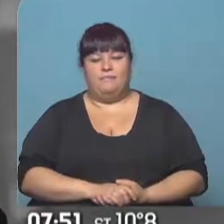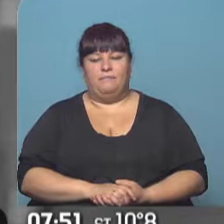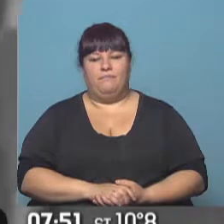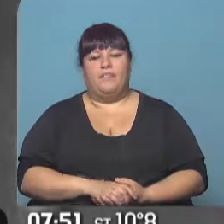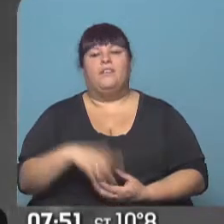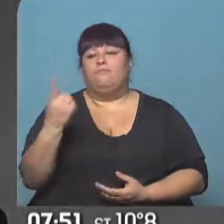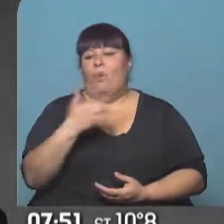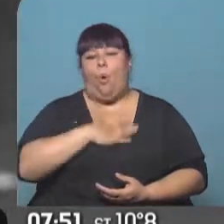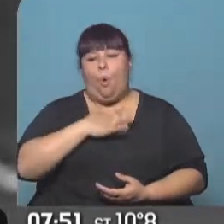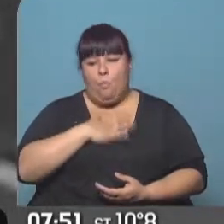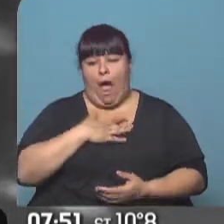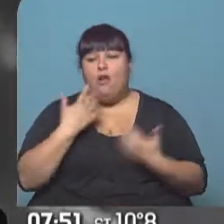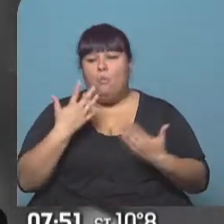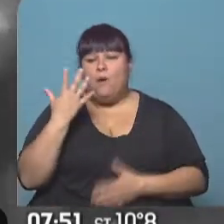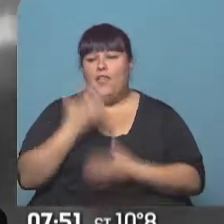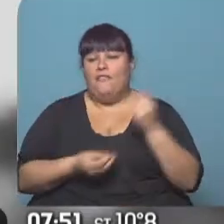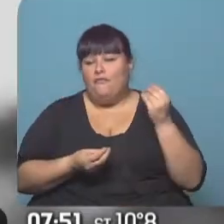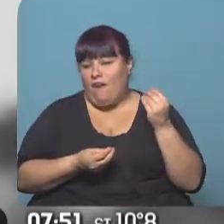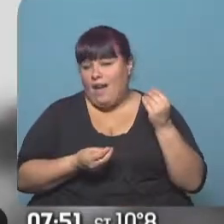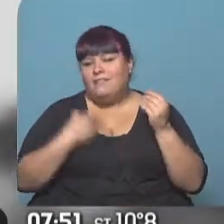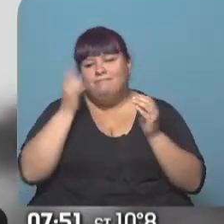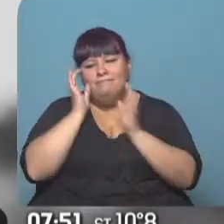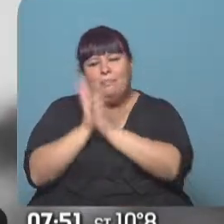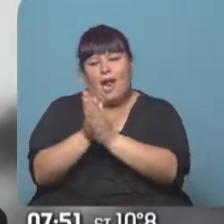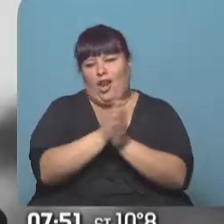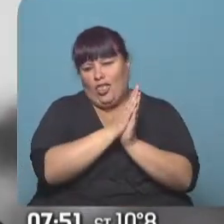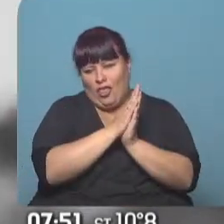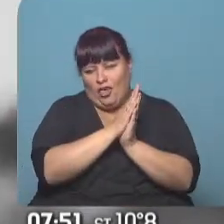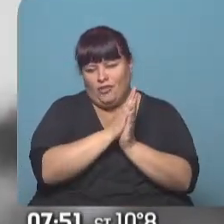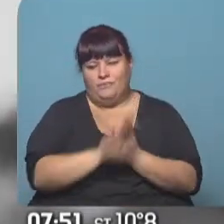Son humanos. Pueden equivocarse y te pedimos disculpas.